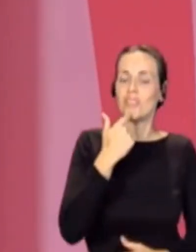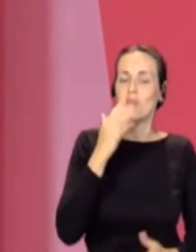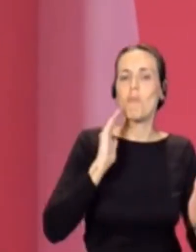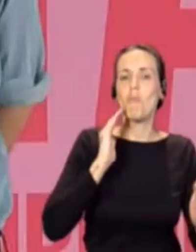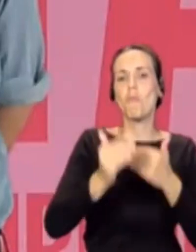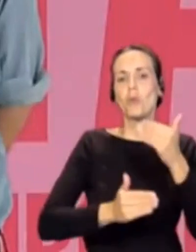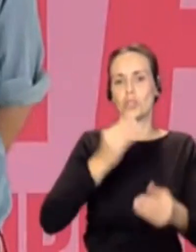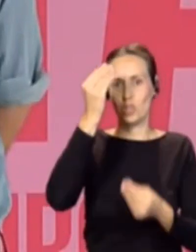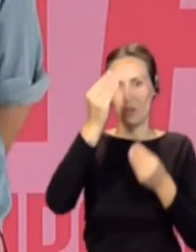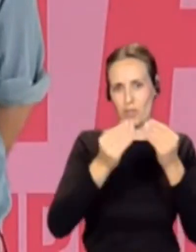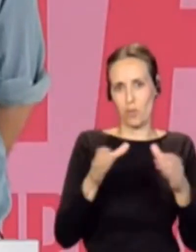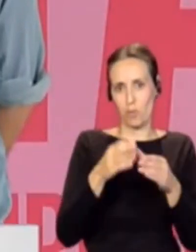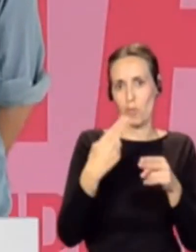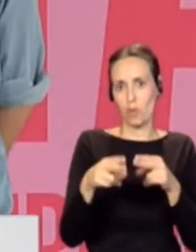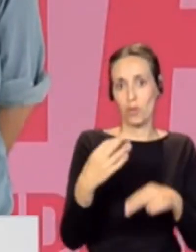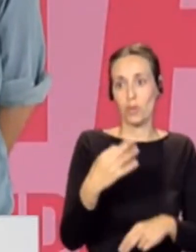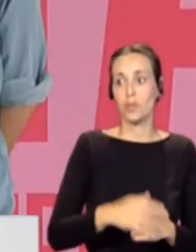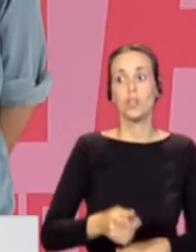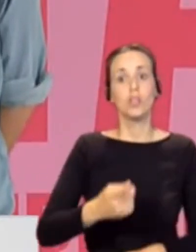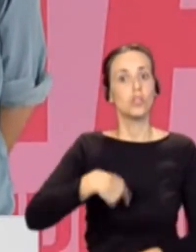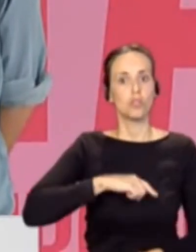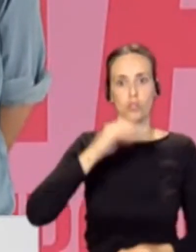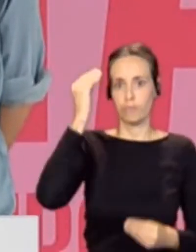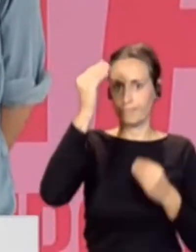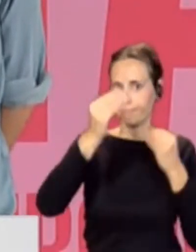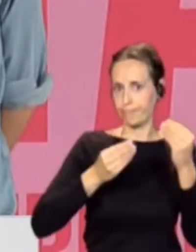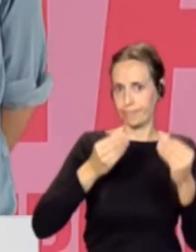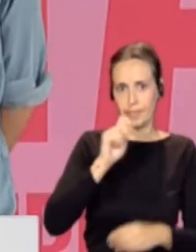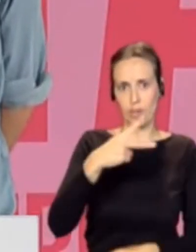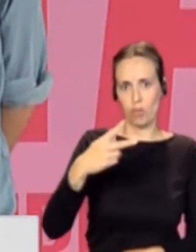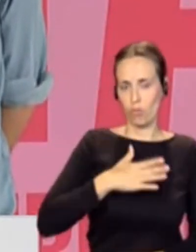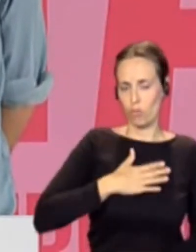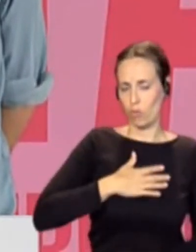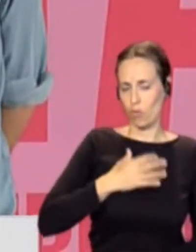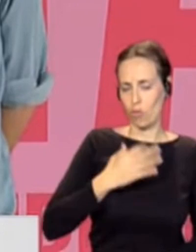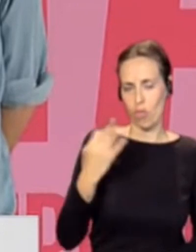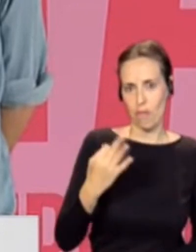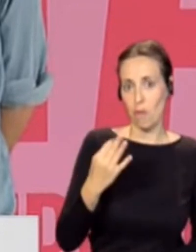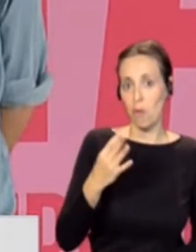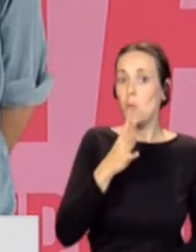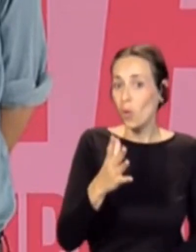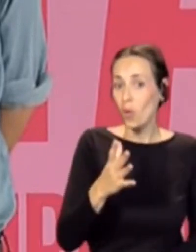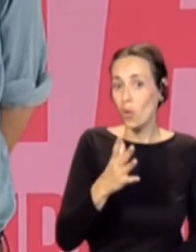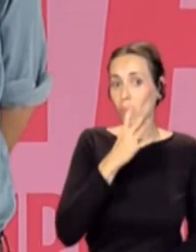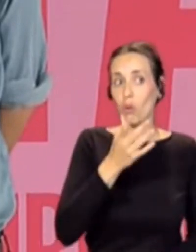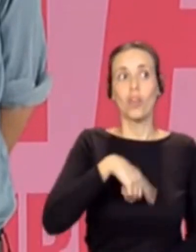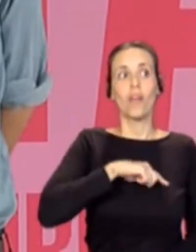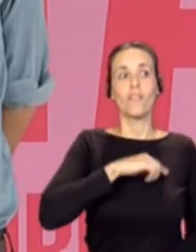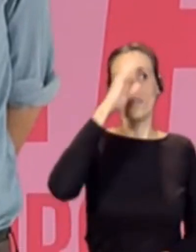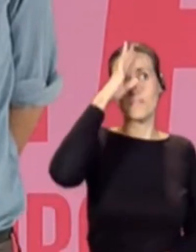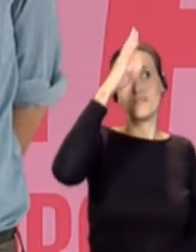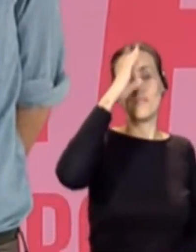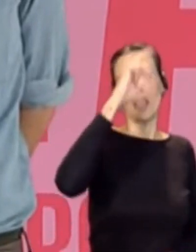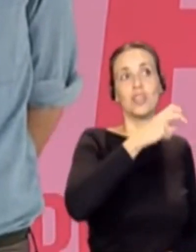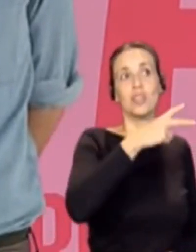en el partido. Debemos hacer una reflexión sobre nuestros resultados. No son los resultados que nos hubieran gustado,